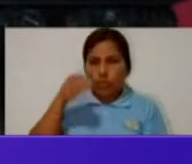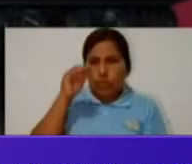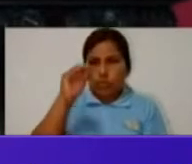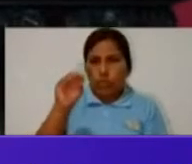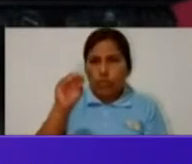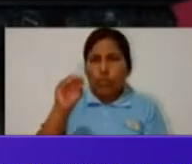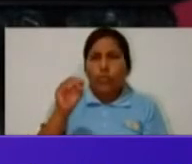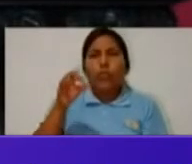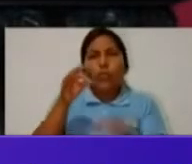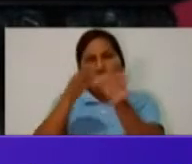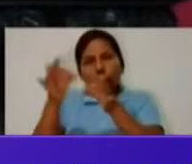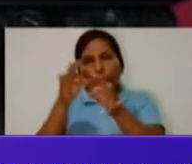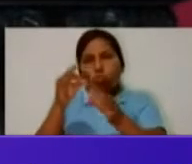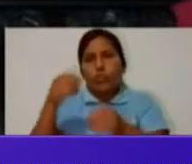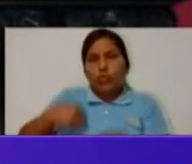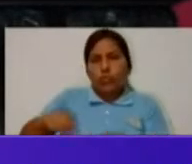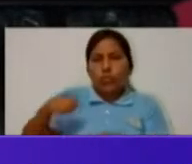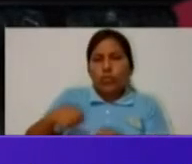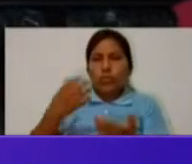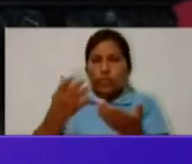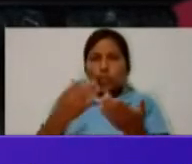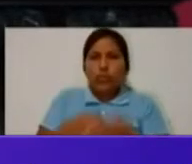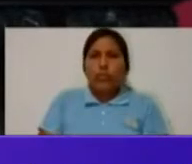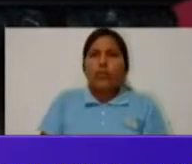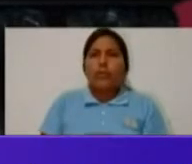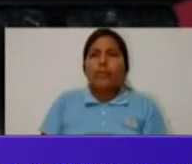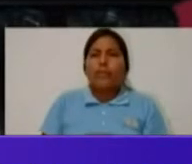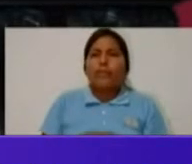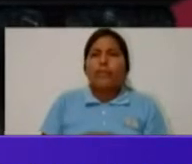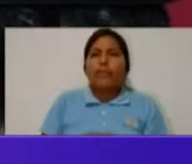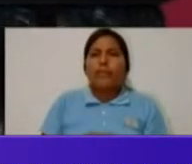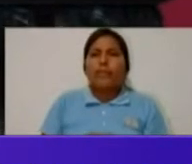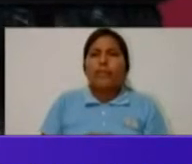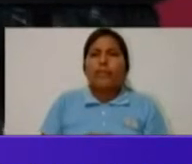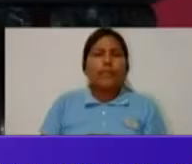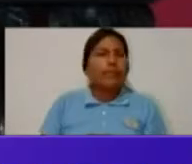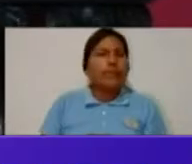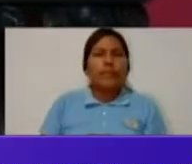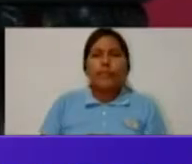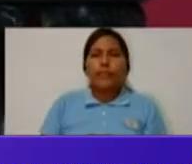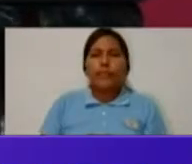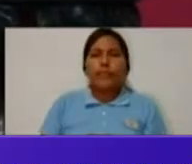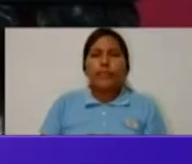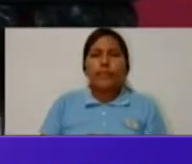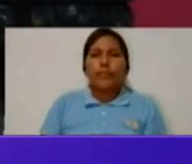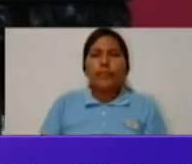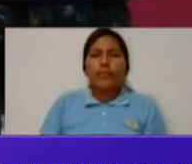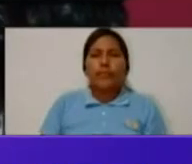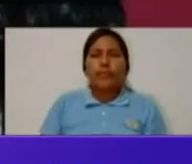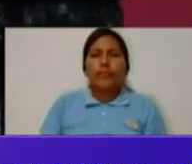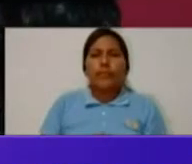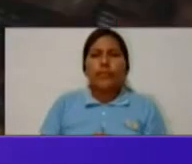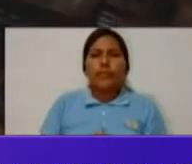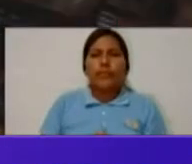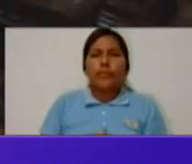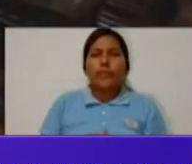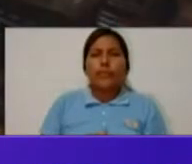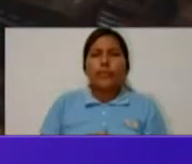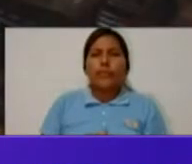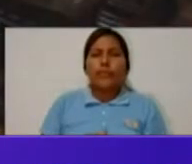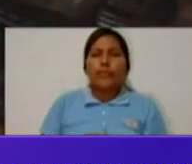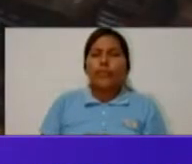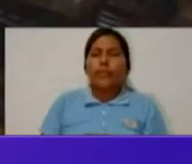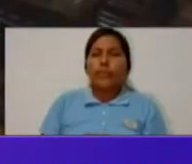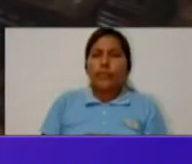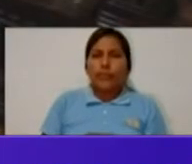En medio de gritos y reclamos, así fue la sesión extraordinaria del Consejo Municipal, donde se planteaba suspender a